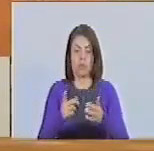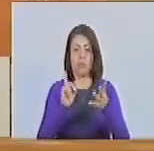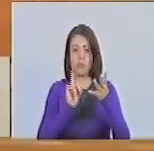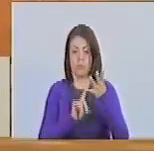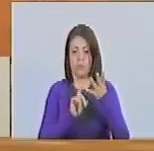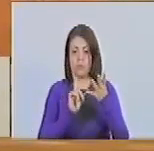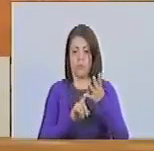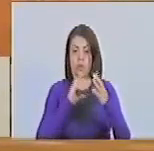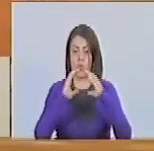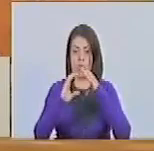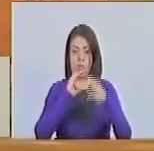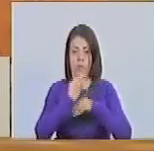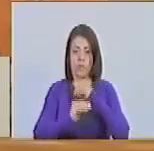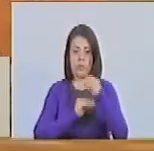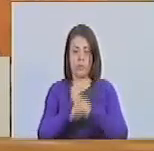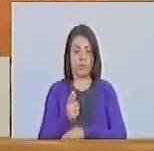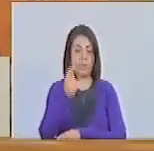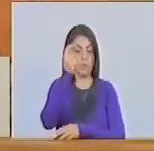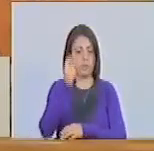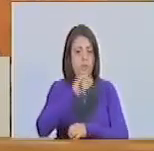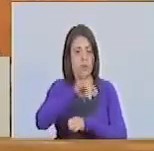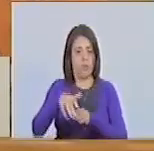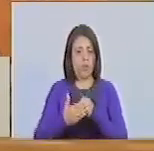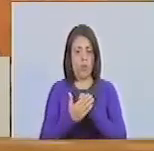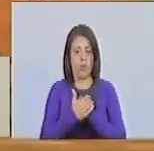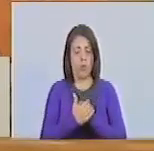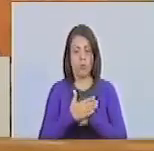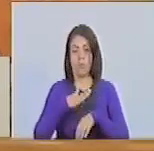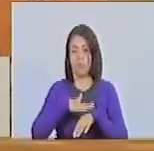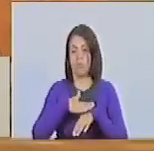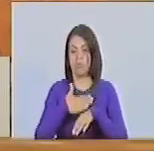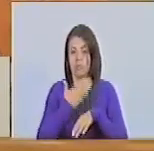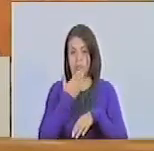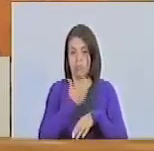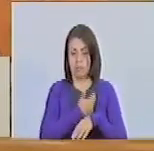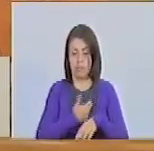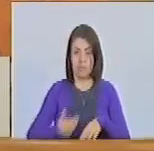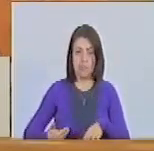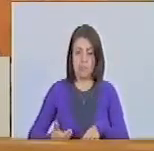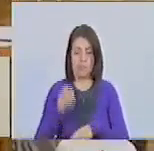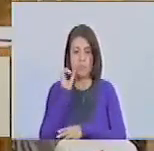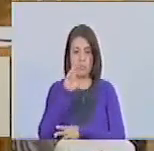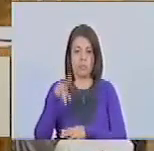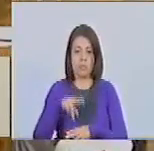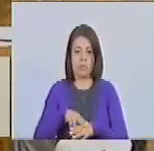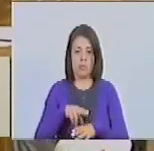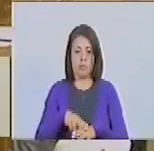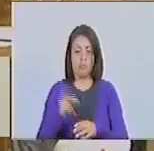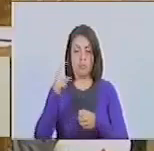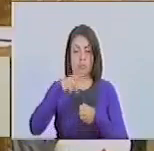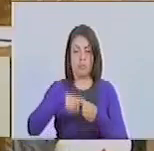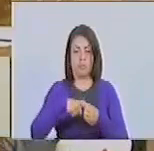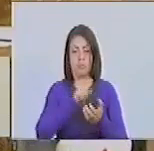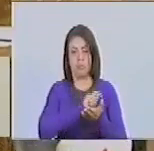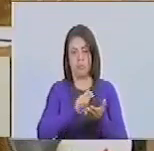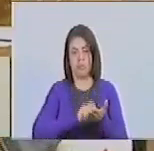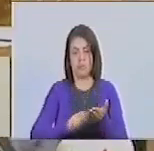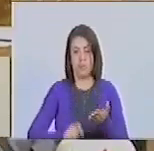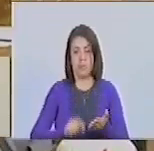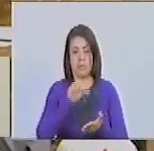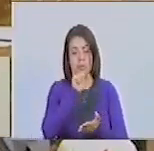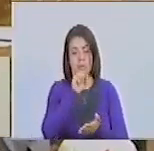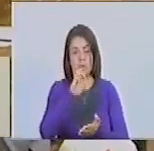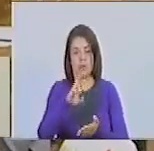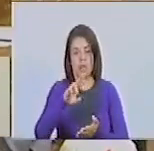Cuarto, comunicación dirigida al diputado Jorge Rodríguez Gómez, presidente de la Asamblea Nacional, suscrita por el ciudadano Sergei